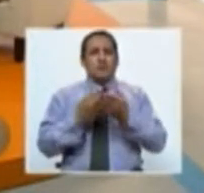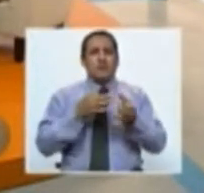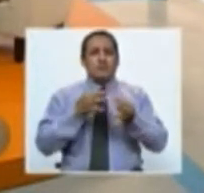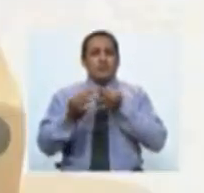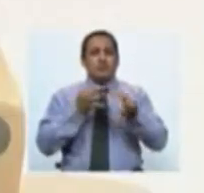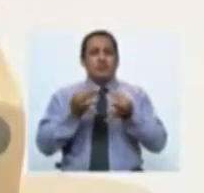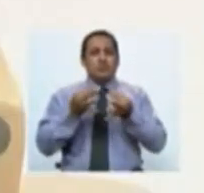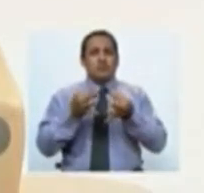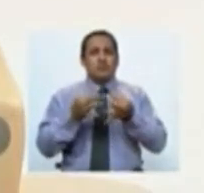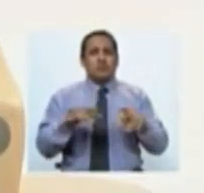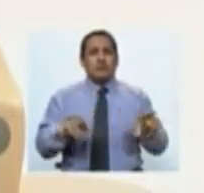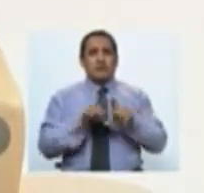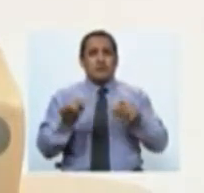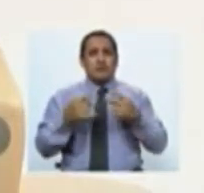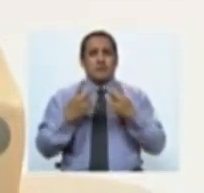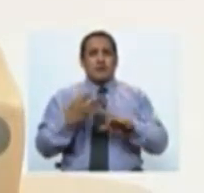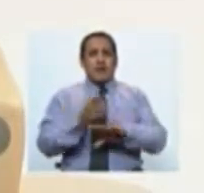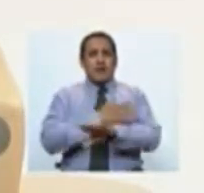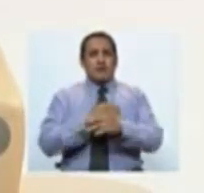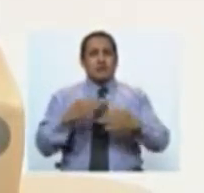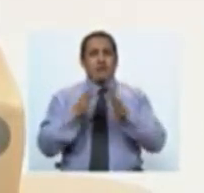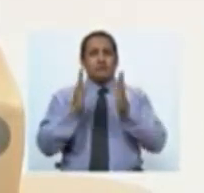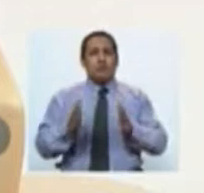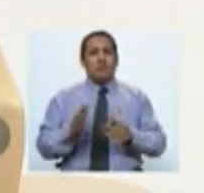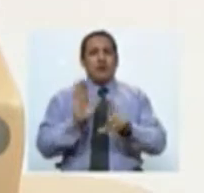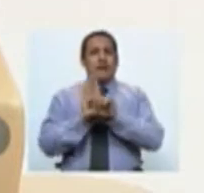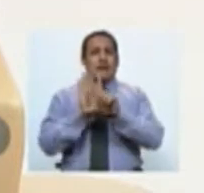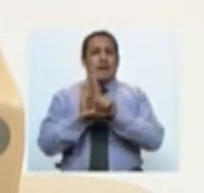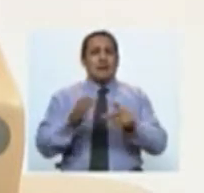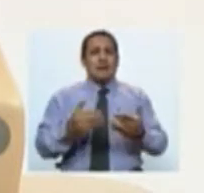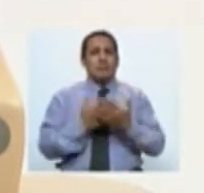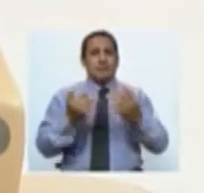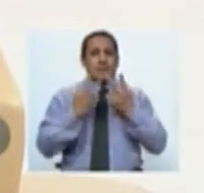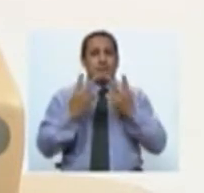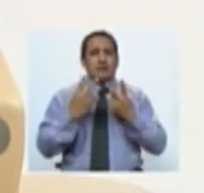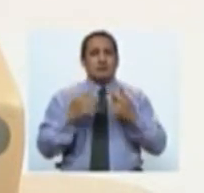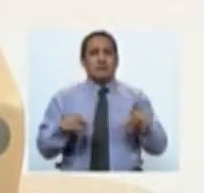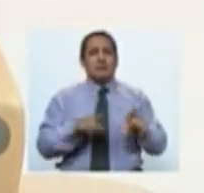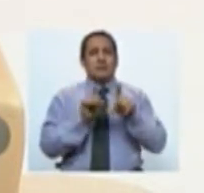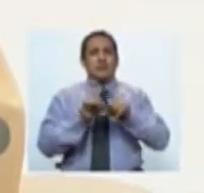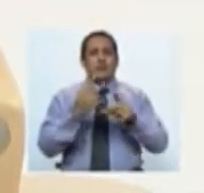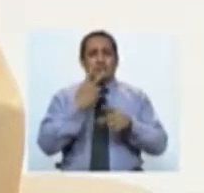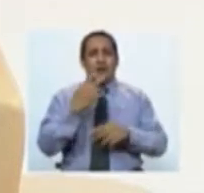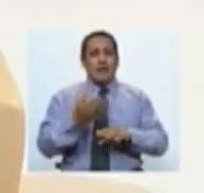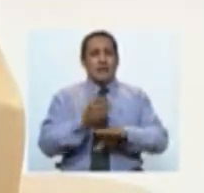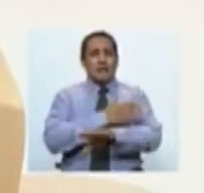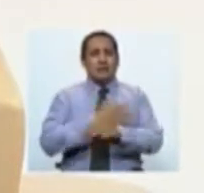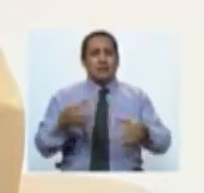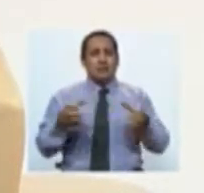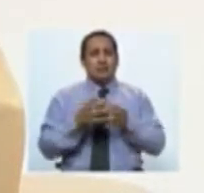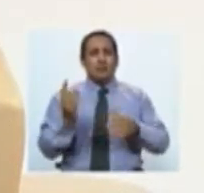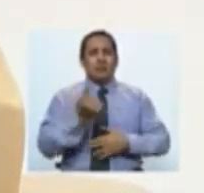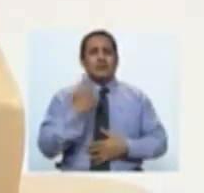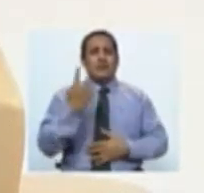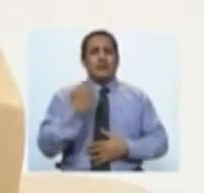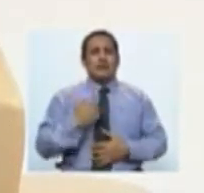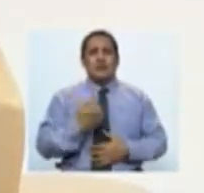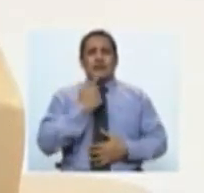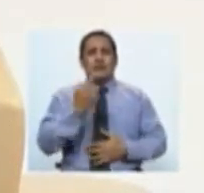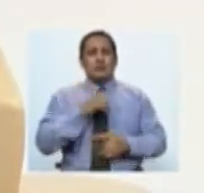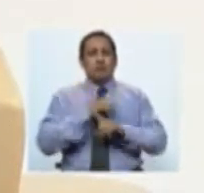salida, digamos, de fórmula legislativa o de opción legislativa respecto del cual el tribunal